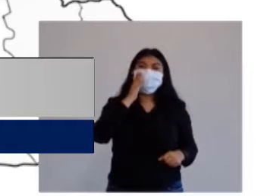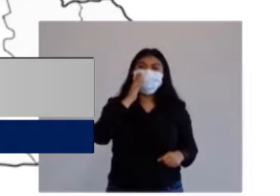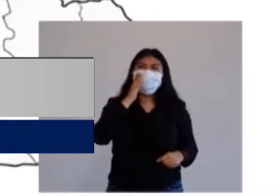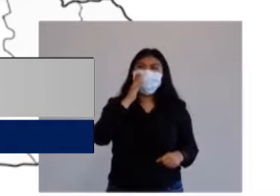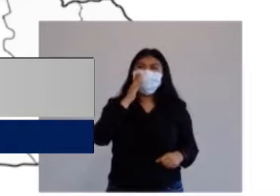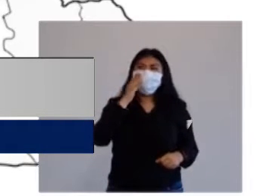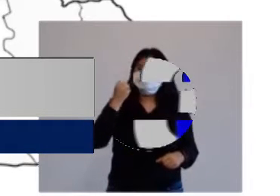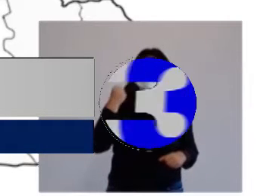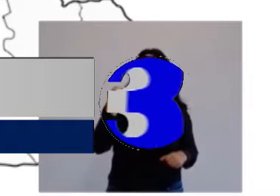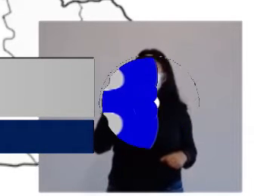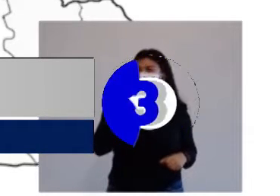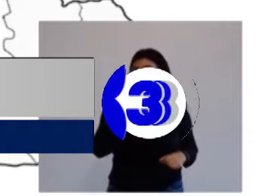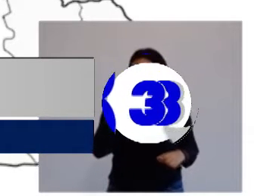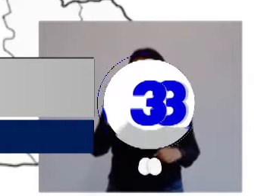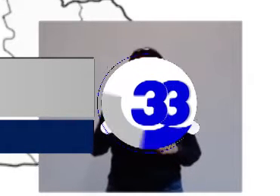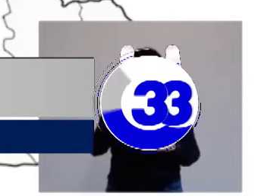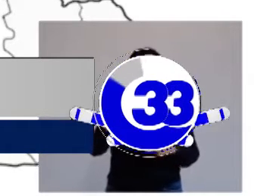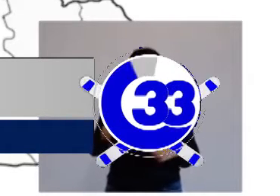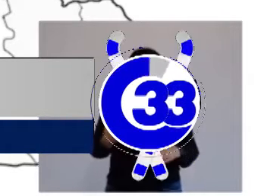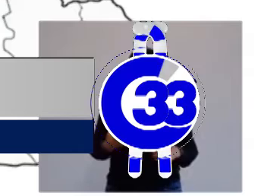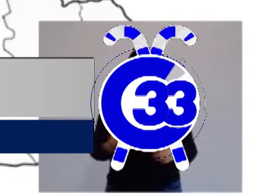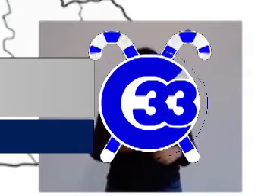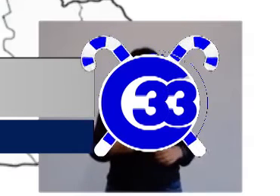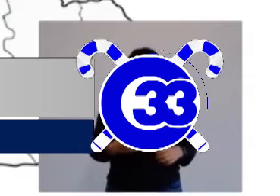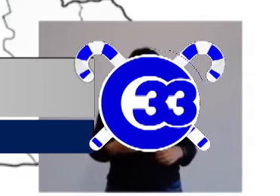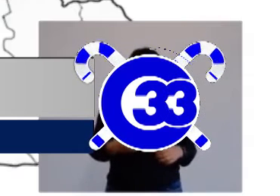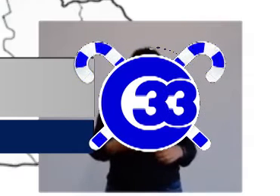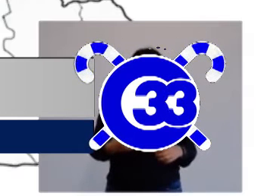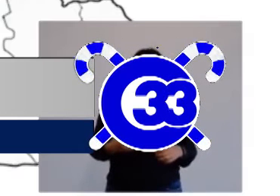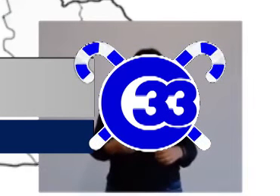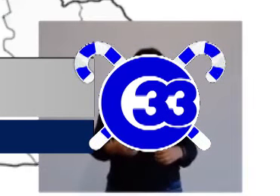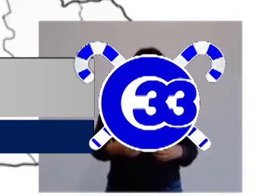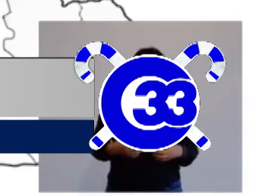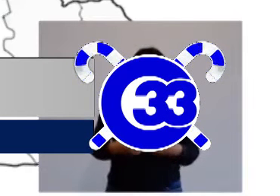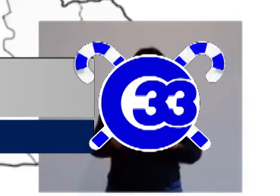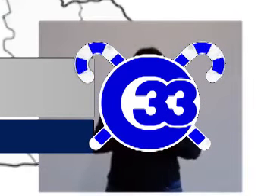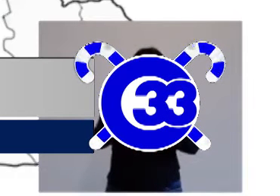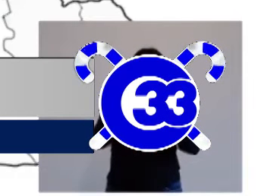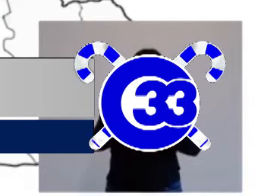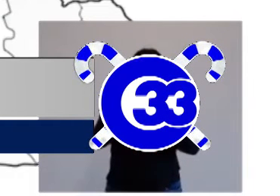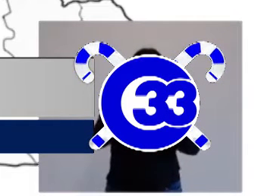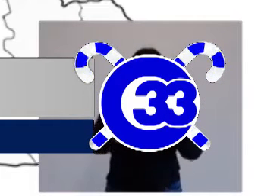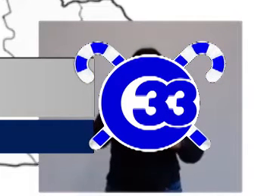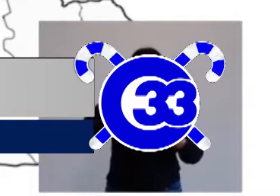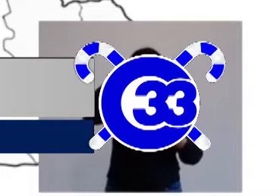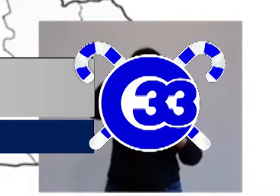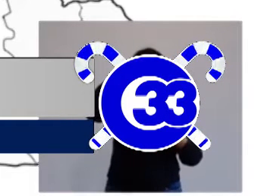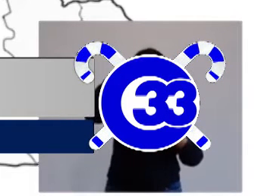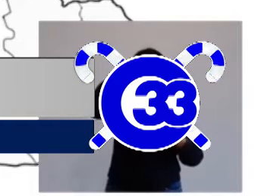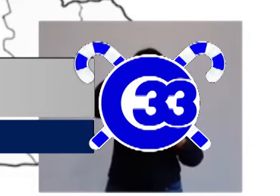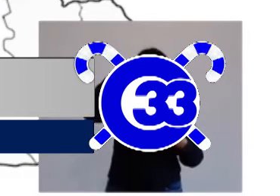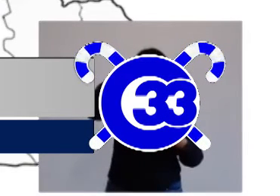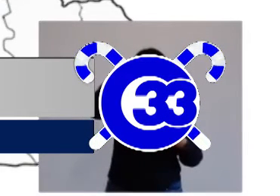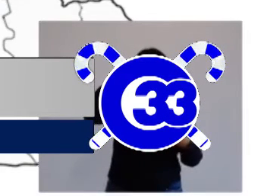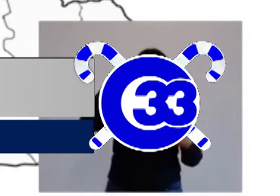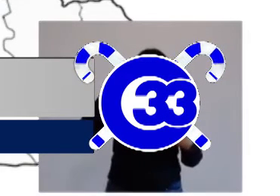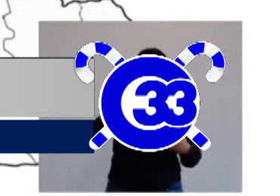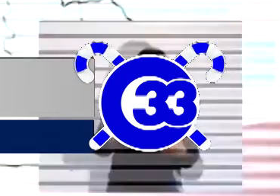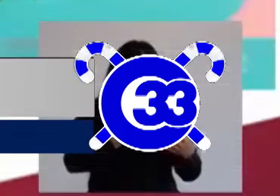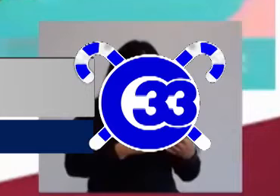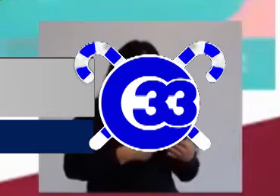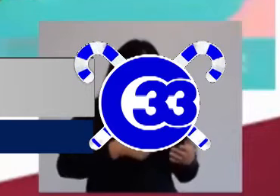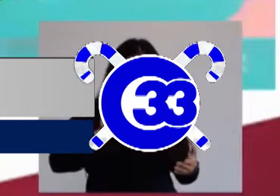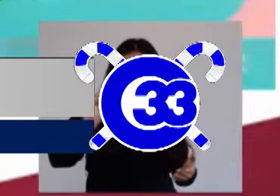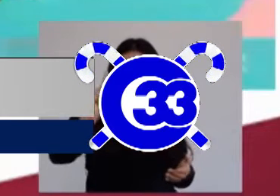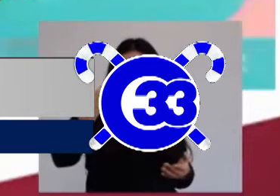son los compañeros de trabajo. En el ámbito público es donde las mujeres se ven más agredidas por sus compañeros de